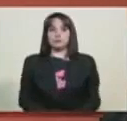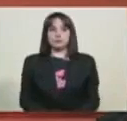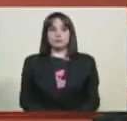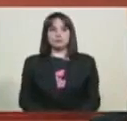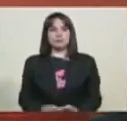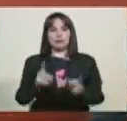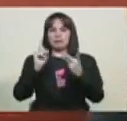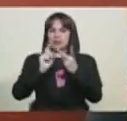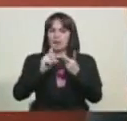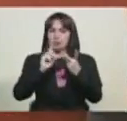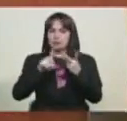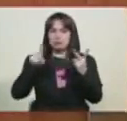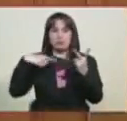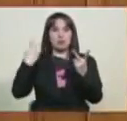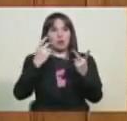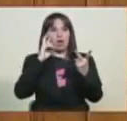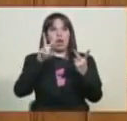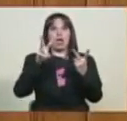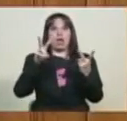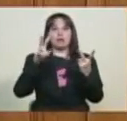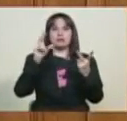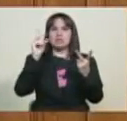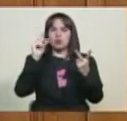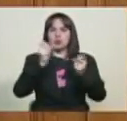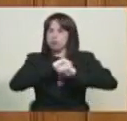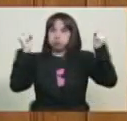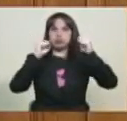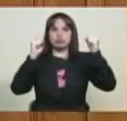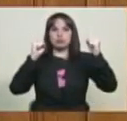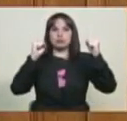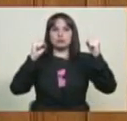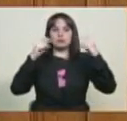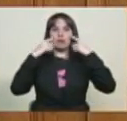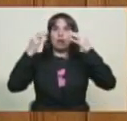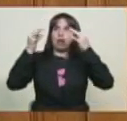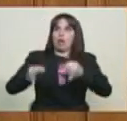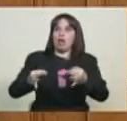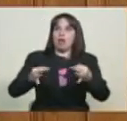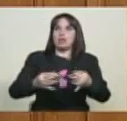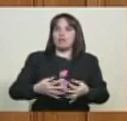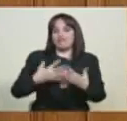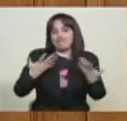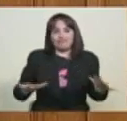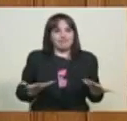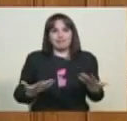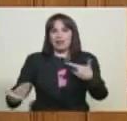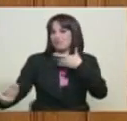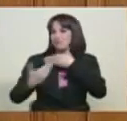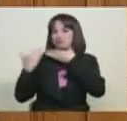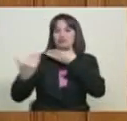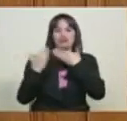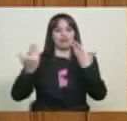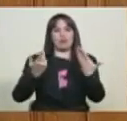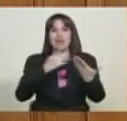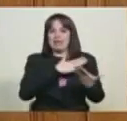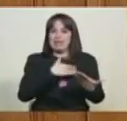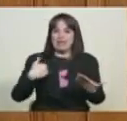Y la segunda impresión inmediata fue la segunda explosión, donde yo dentro de mí ya confirmé, se trata de un